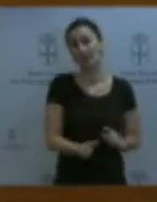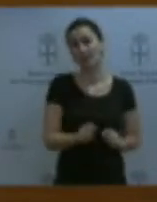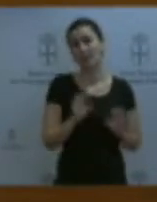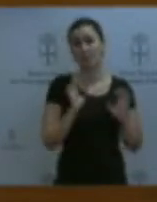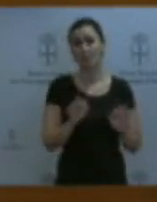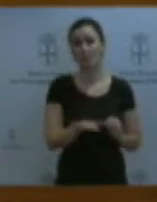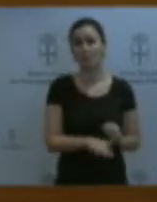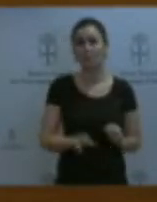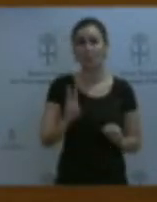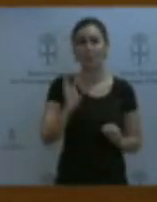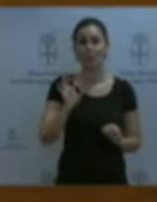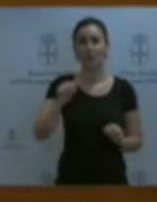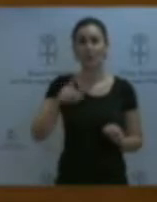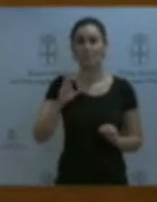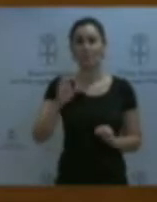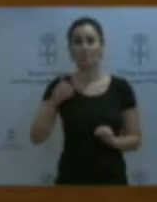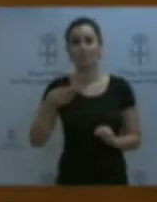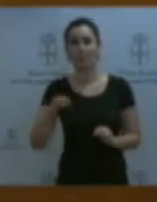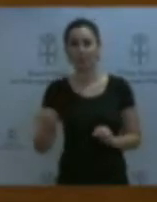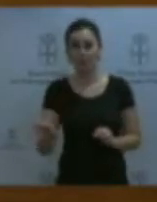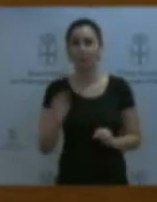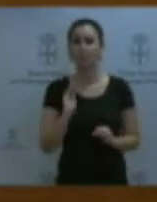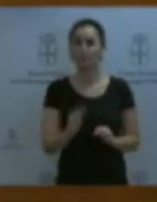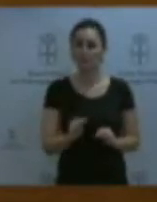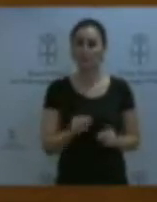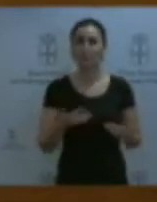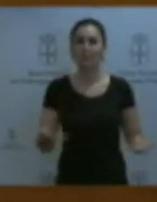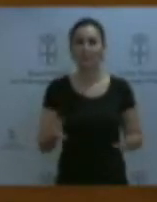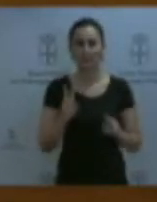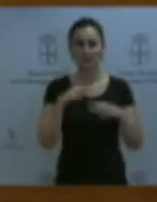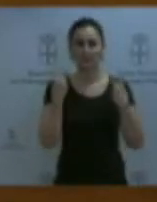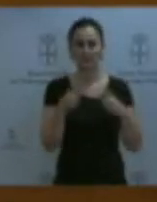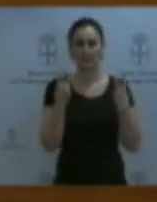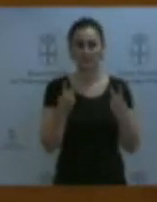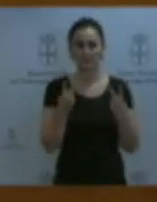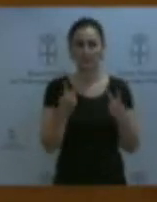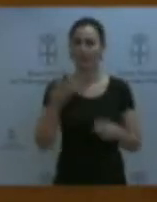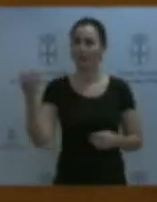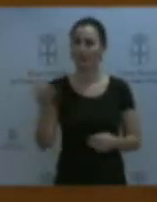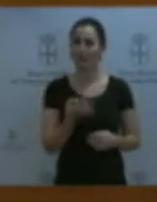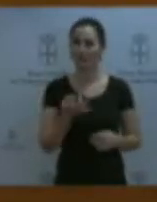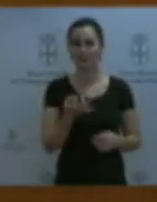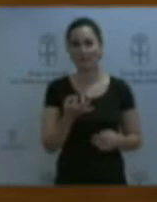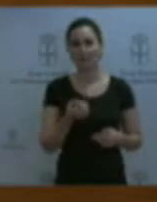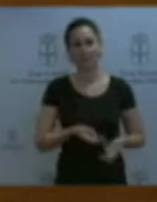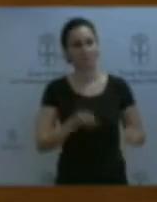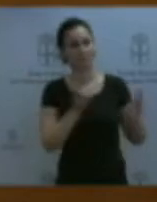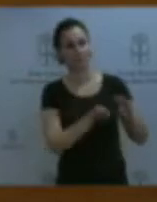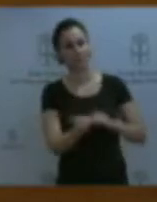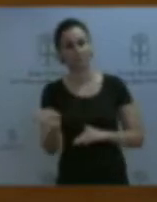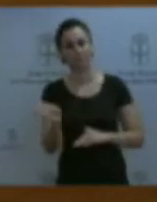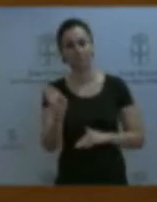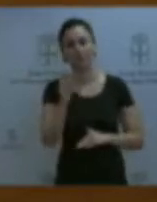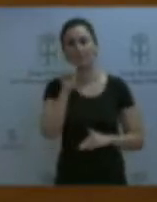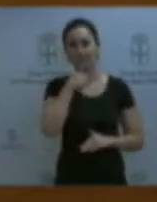que actualmente los restaurantes que hay ahí tienen la obligación de dar este servicio a la gente, ¿no? Por eso de poner